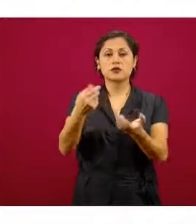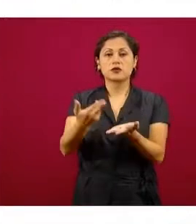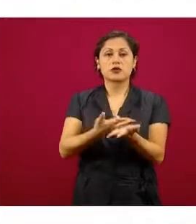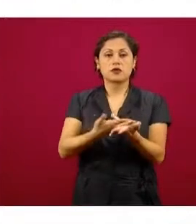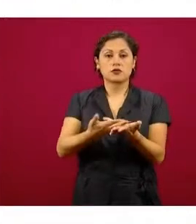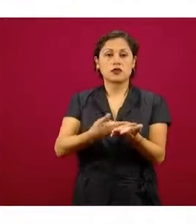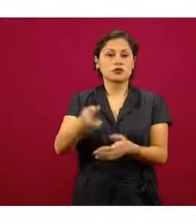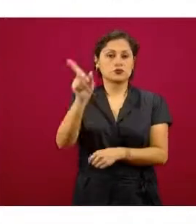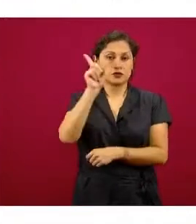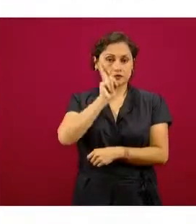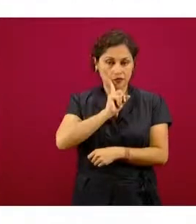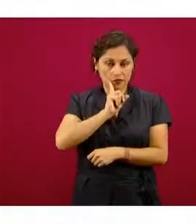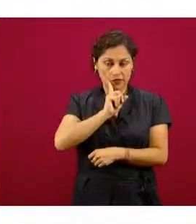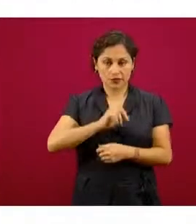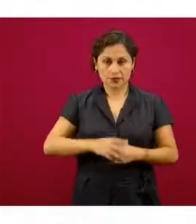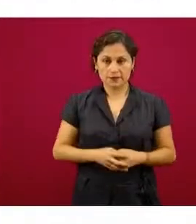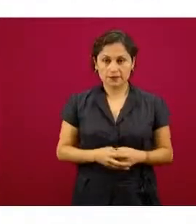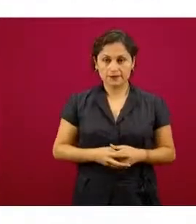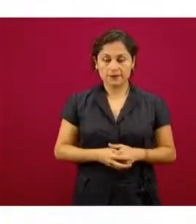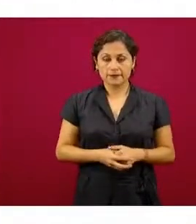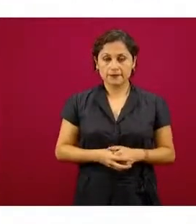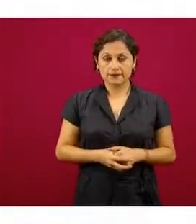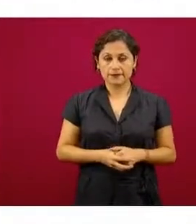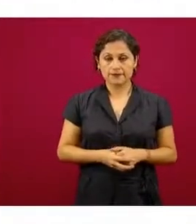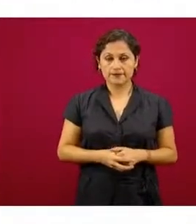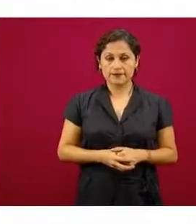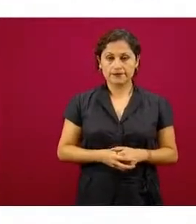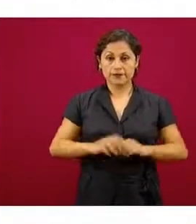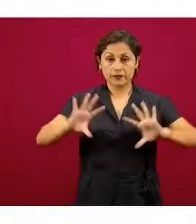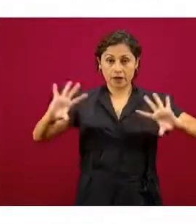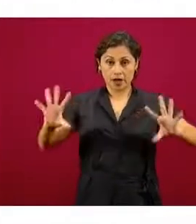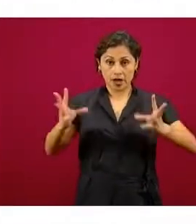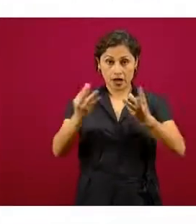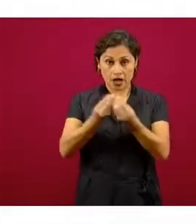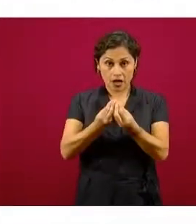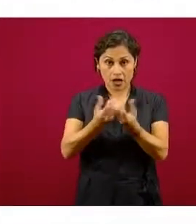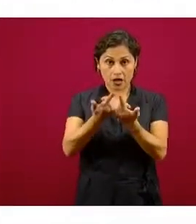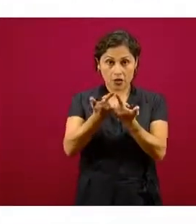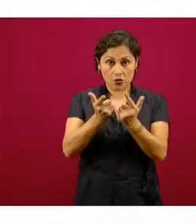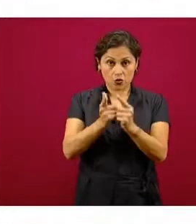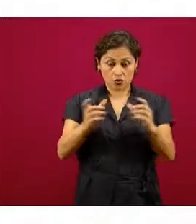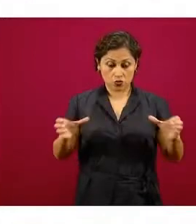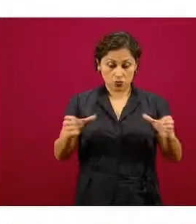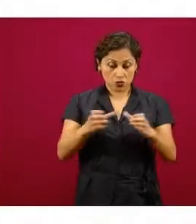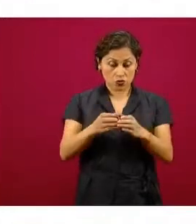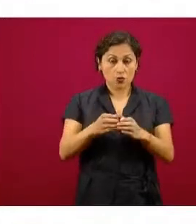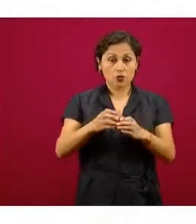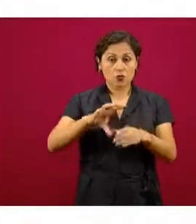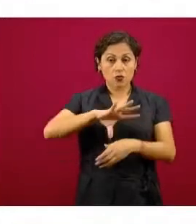que representan a las mujeres. Cuando agarramos el grupo completo, o sea, el total de los